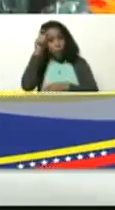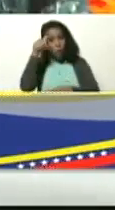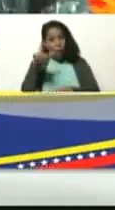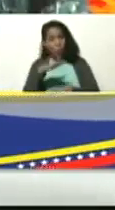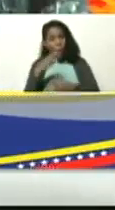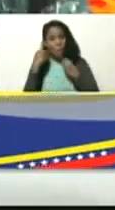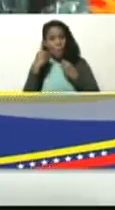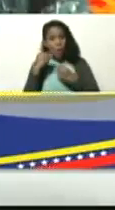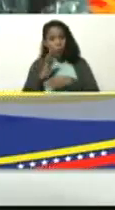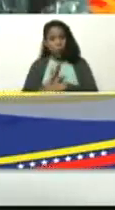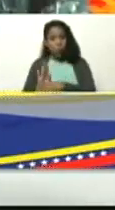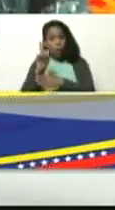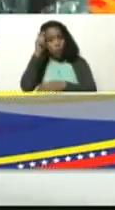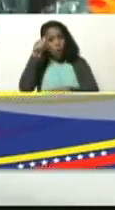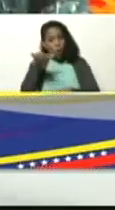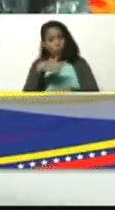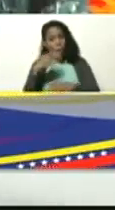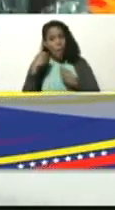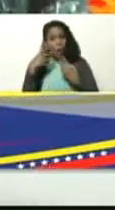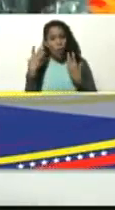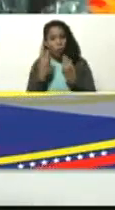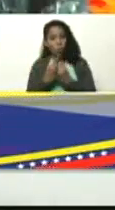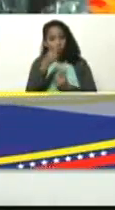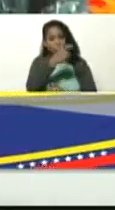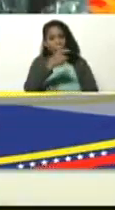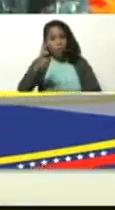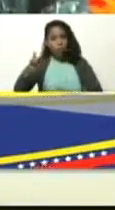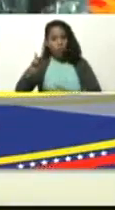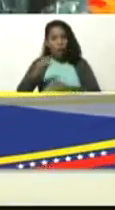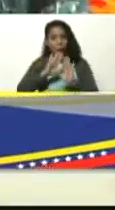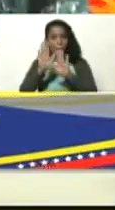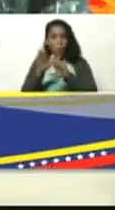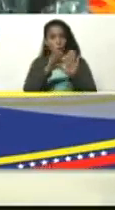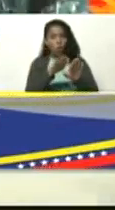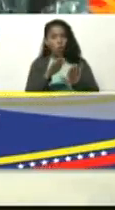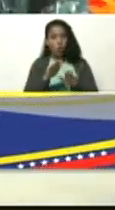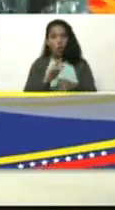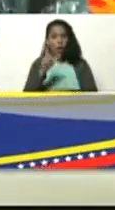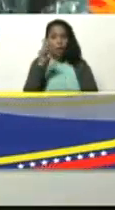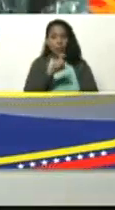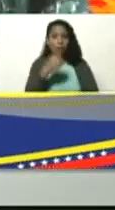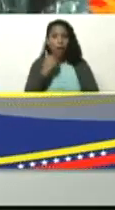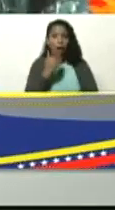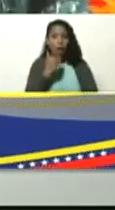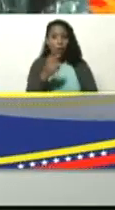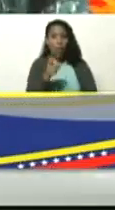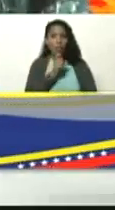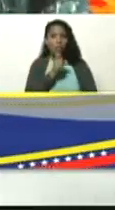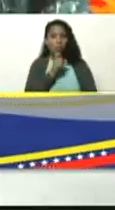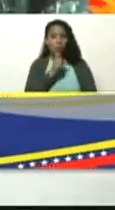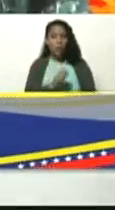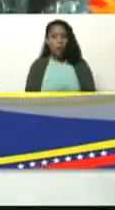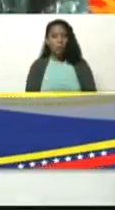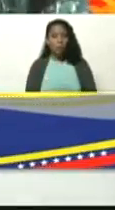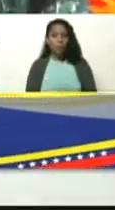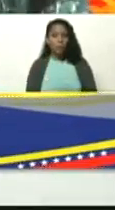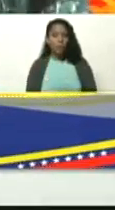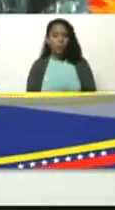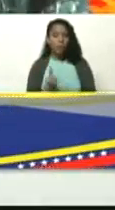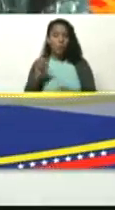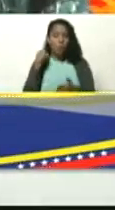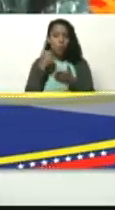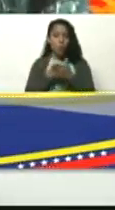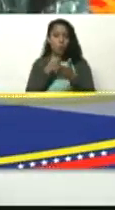para proteger al pueblo, es para estar al lado de la gente, en sus necesidades, en sus dificultades, en sus